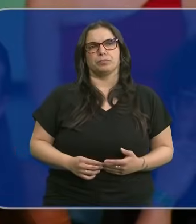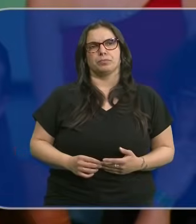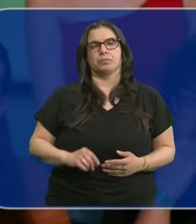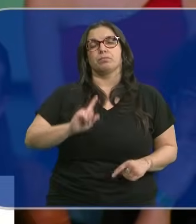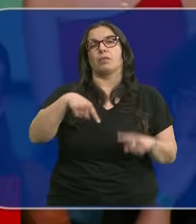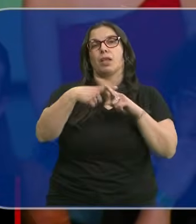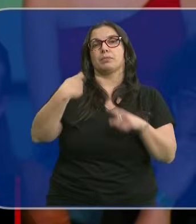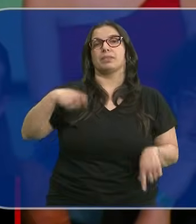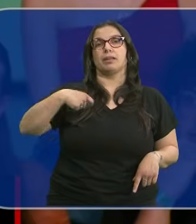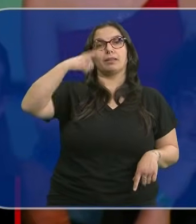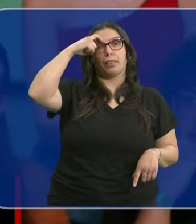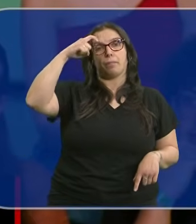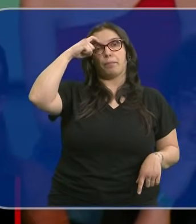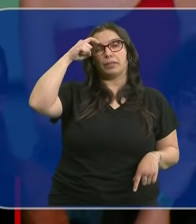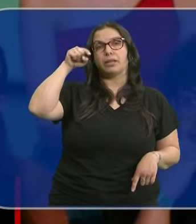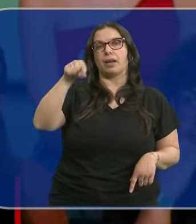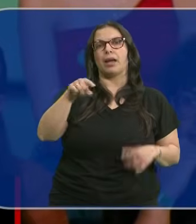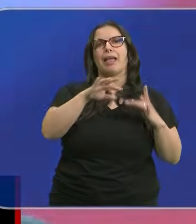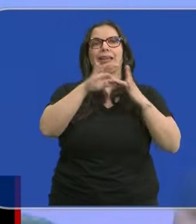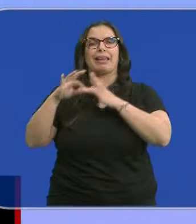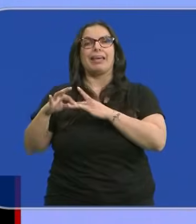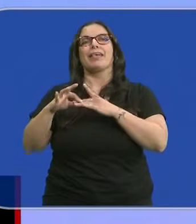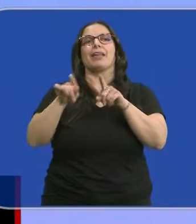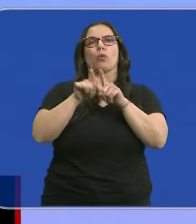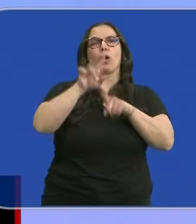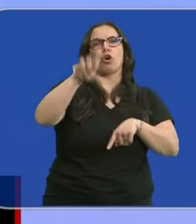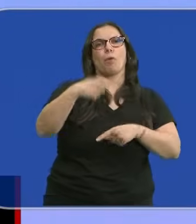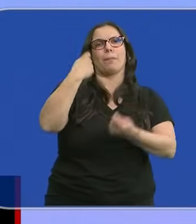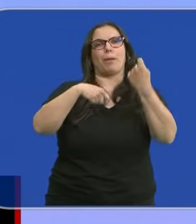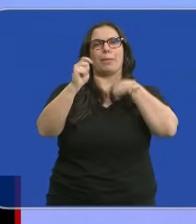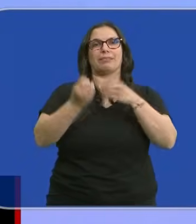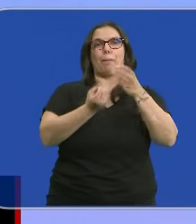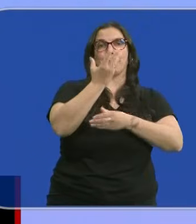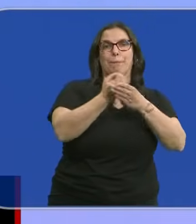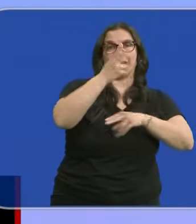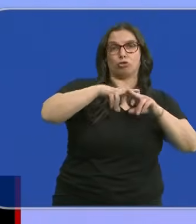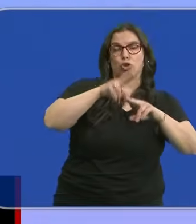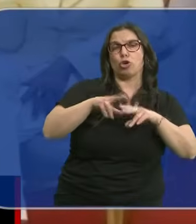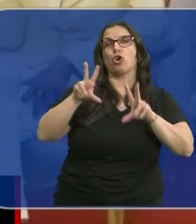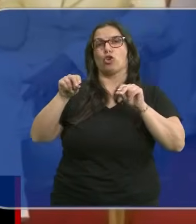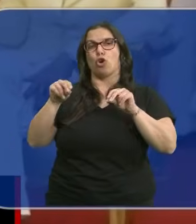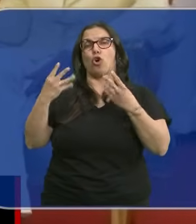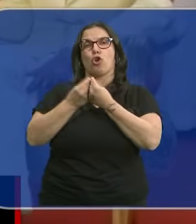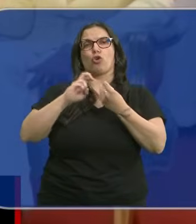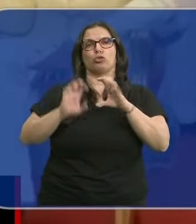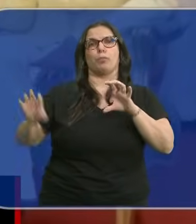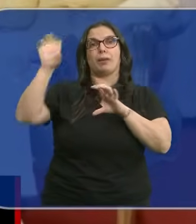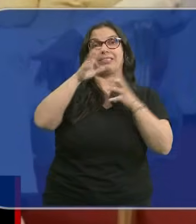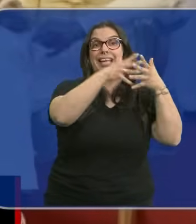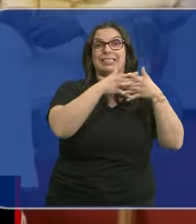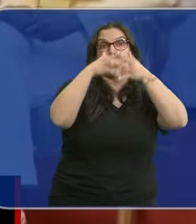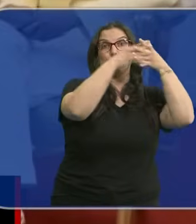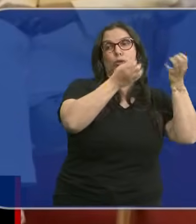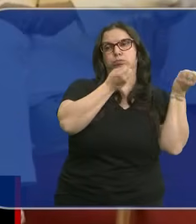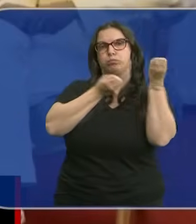El expresidente Zapatero encabezaba una trama de compraventa de petróleo y oro con otros países. Estados Unidos ha facilitado esta información tras